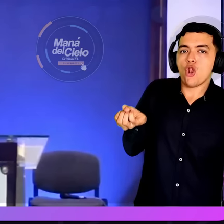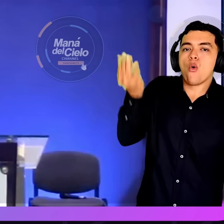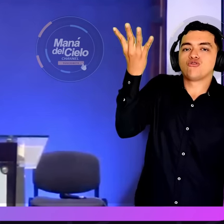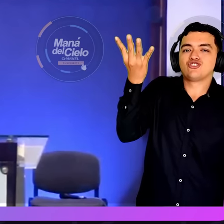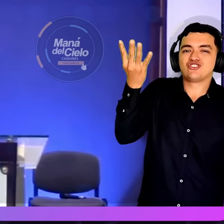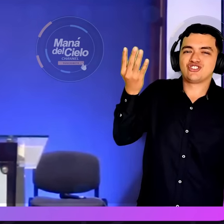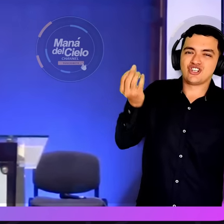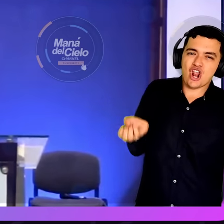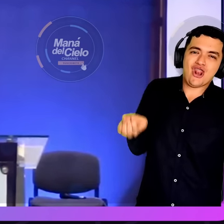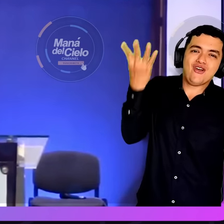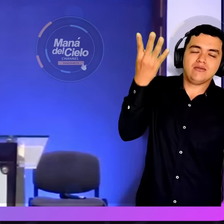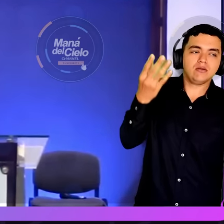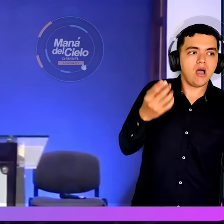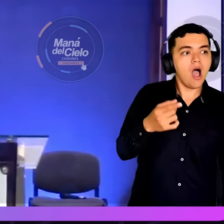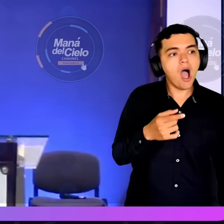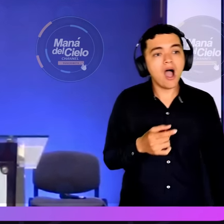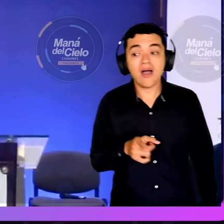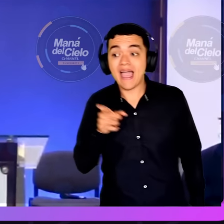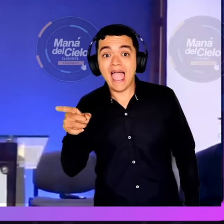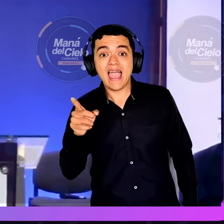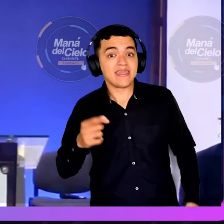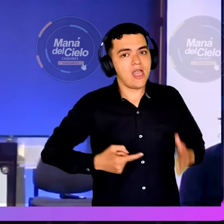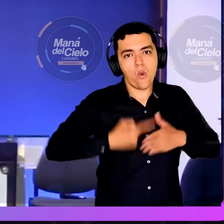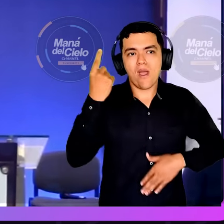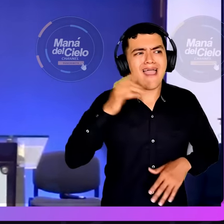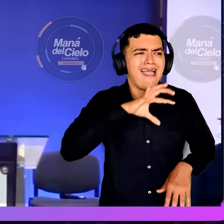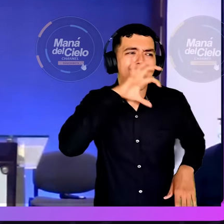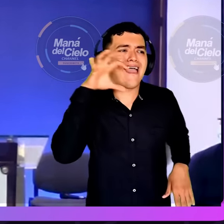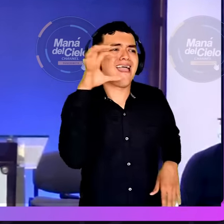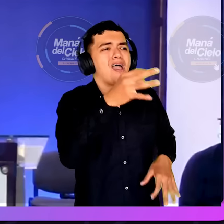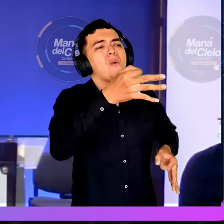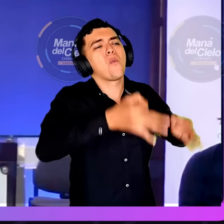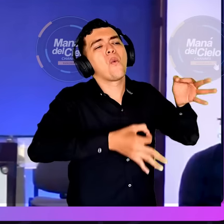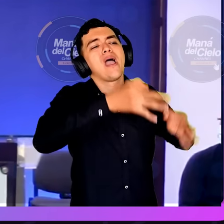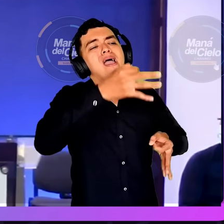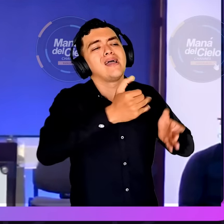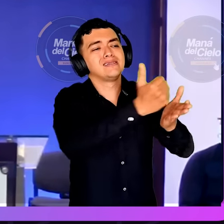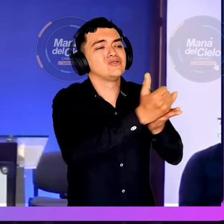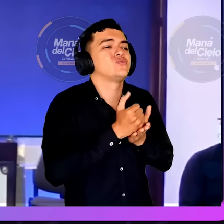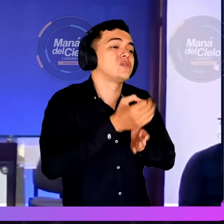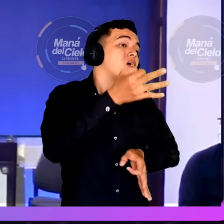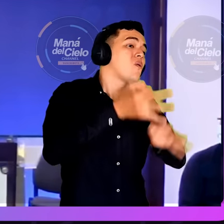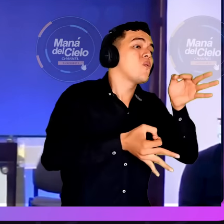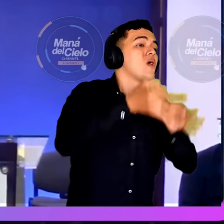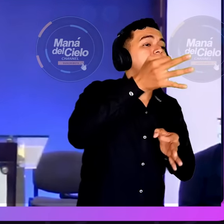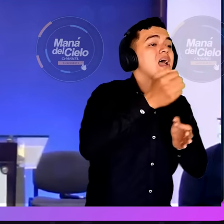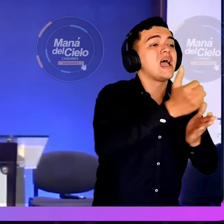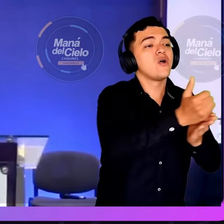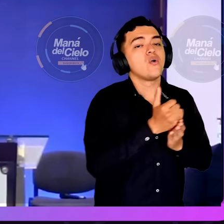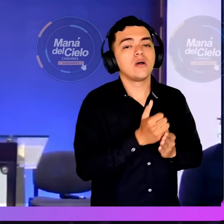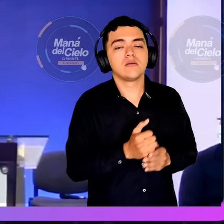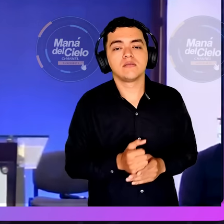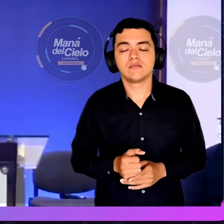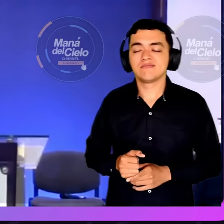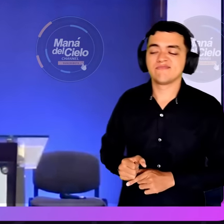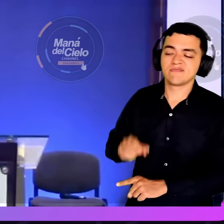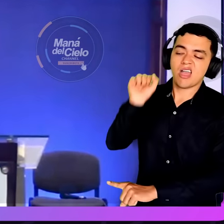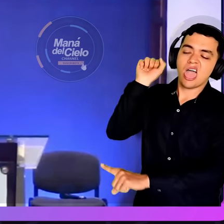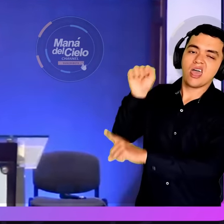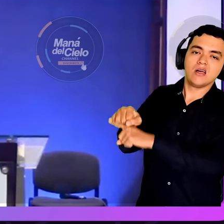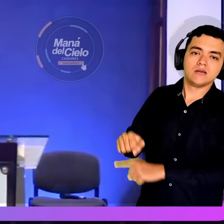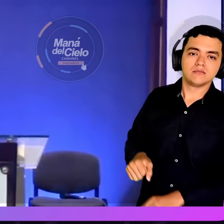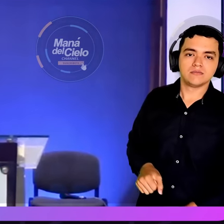que nadie lo supiera. Y todos los días a las 5 de la mañana, cuando la lámpara del juez se prendía conforme a la costumbre de su